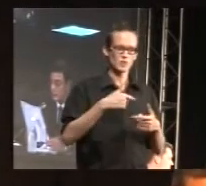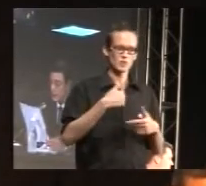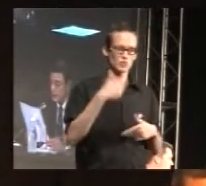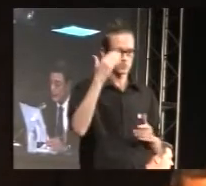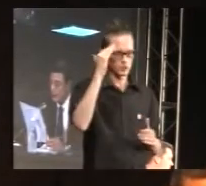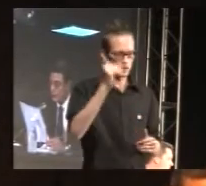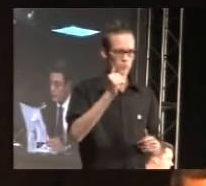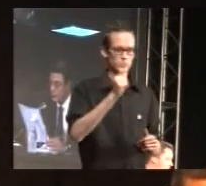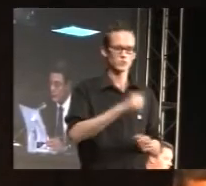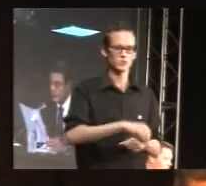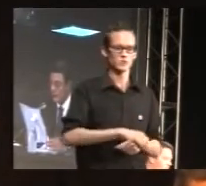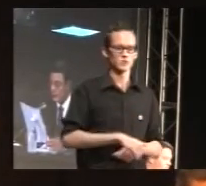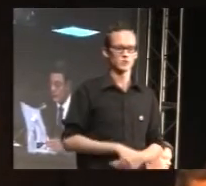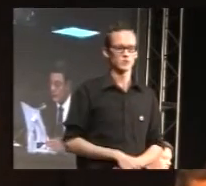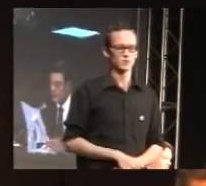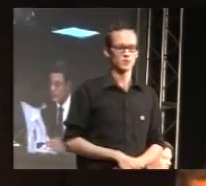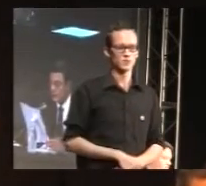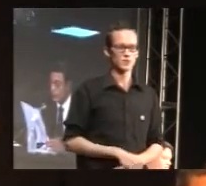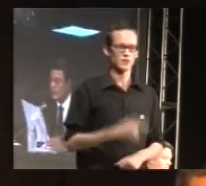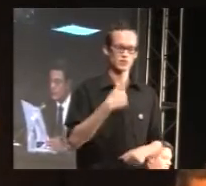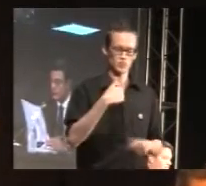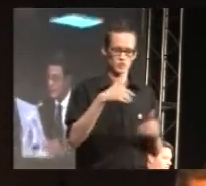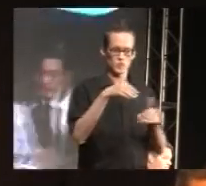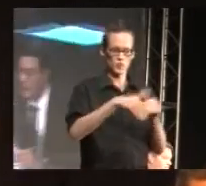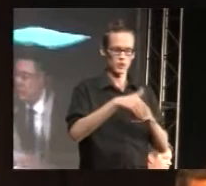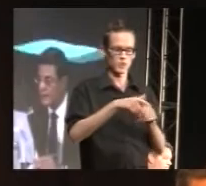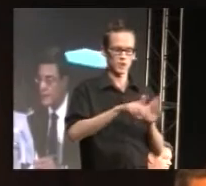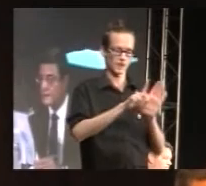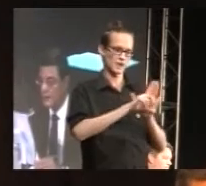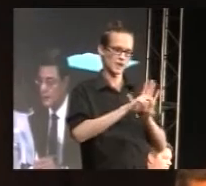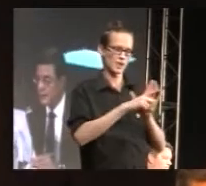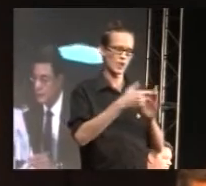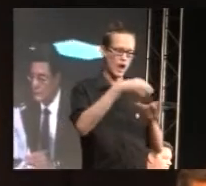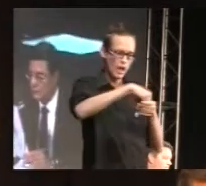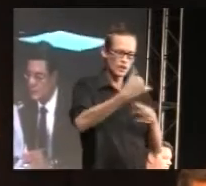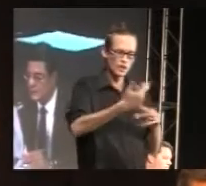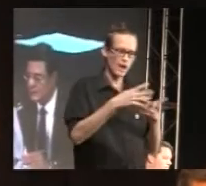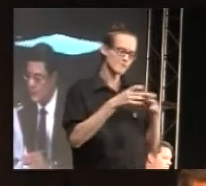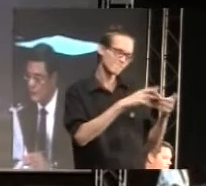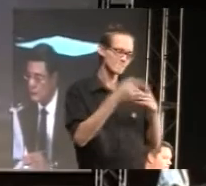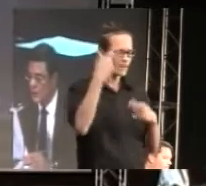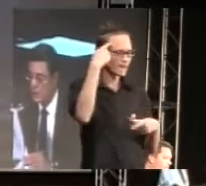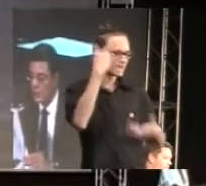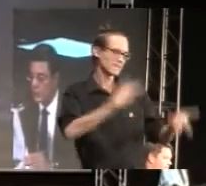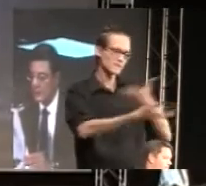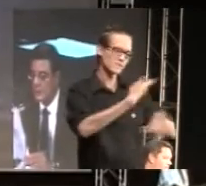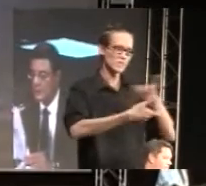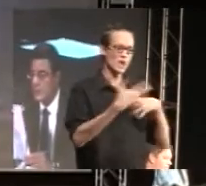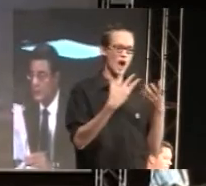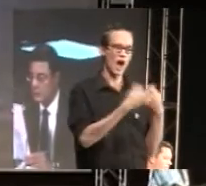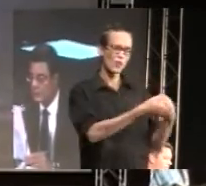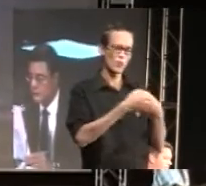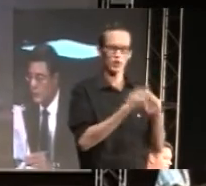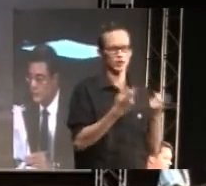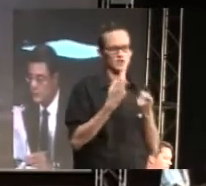consideración y hago votos para que la labor legislativa cuente con el intercambio de ideas y consensos necesarios en pos del bienestar